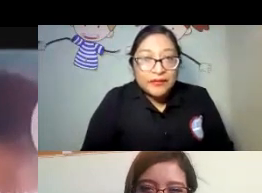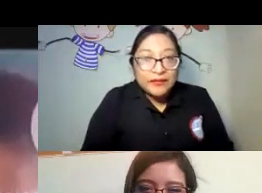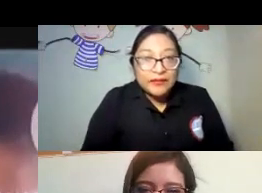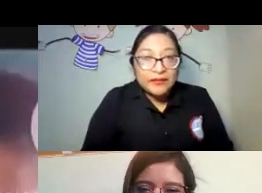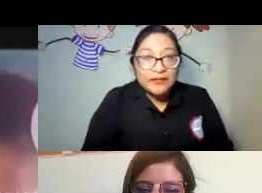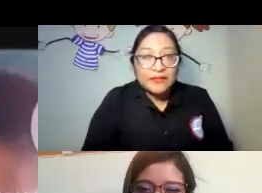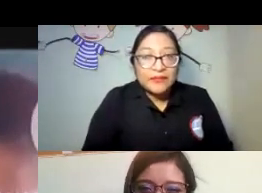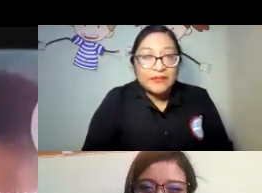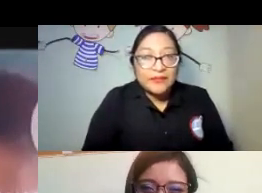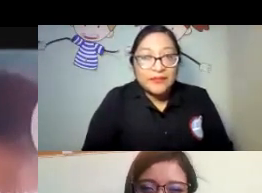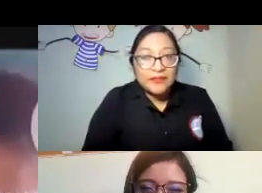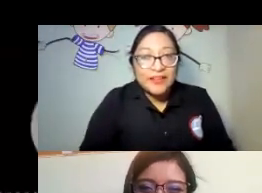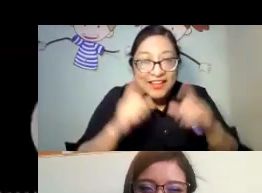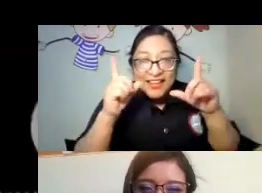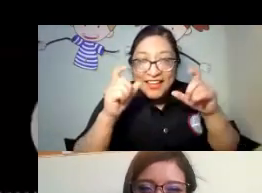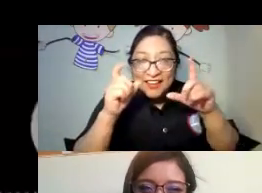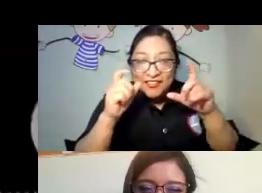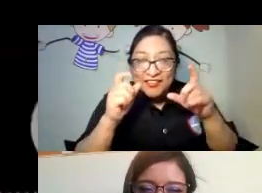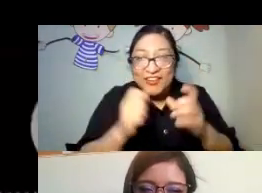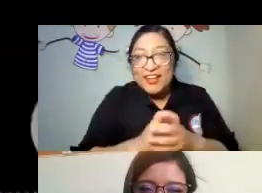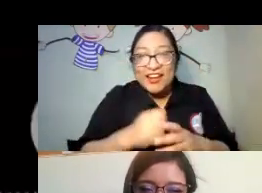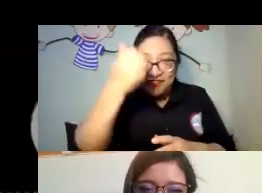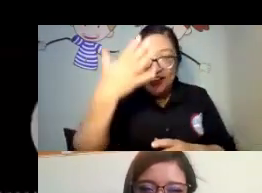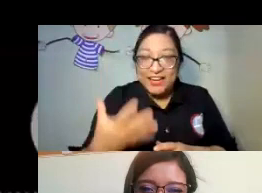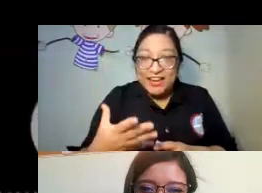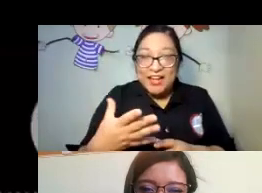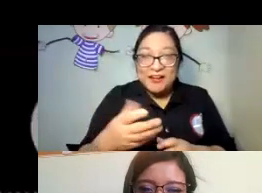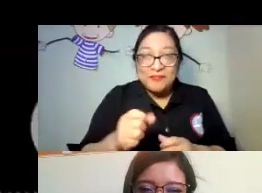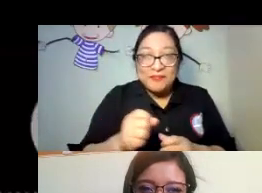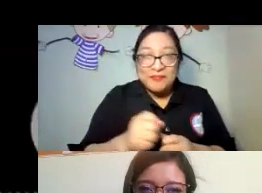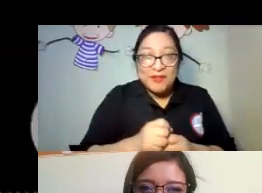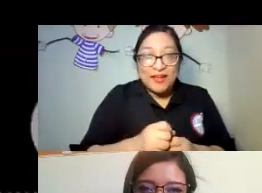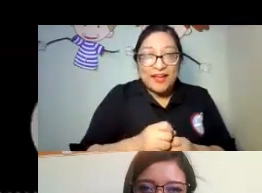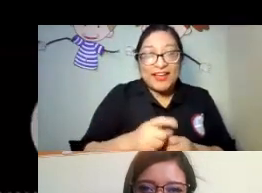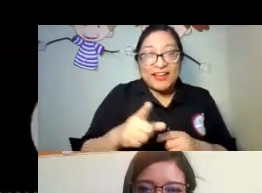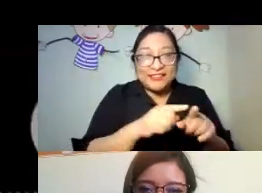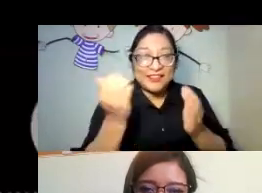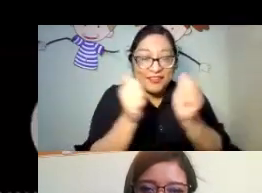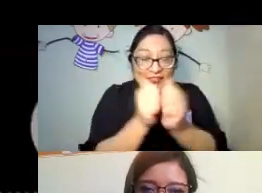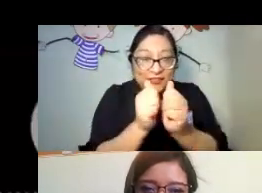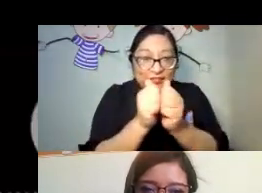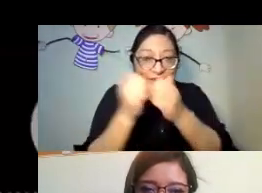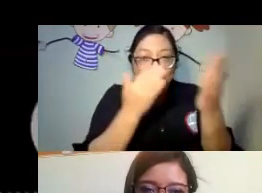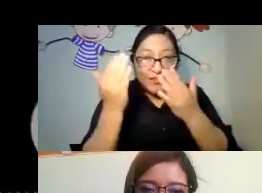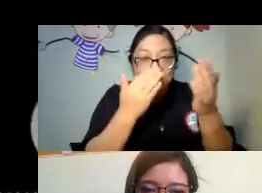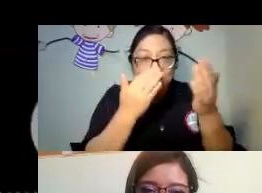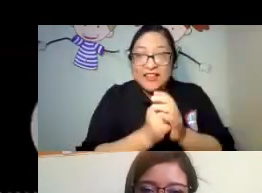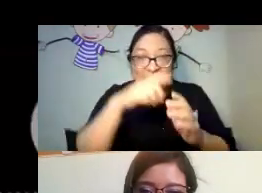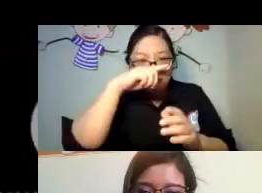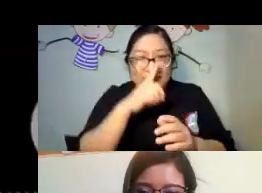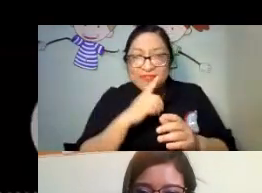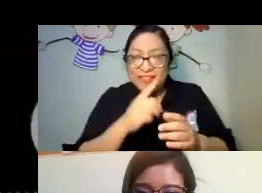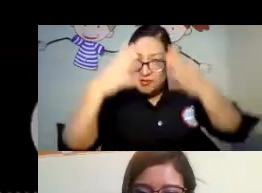Está una fotografía de la maestra con sus estudiantes impartiéndoles una clase, la elaboración de unos cuentos, donde todos